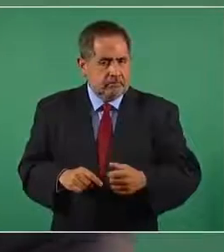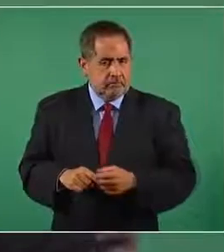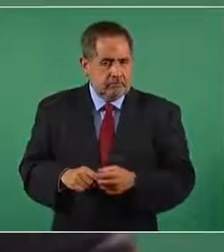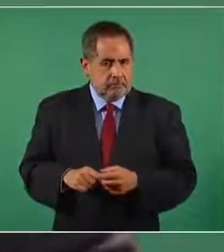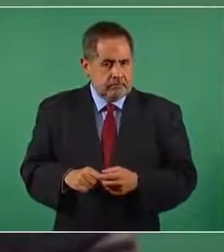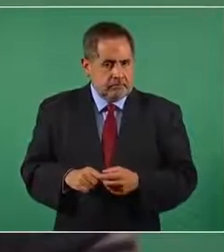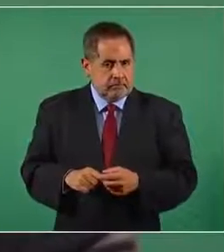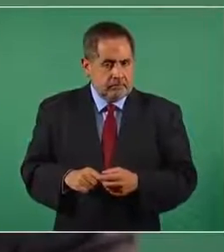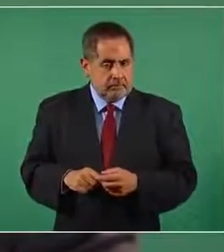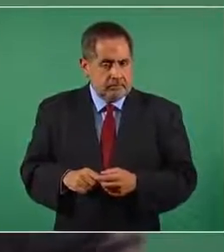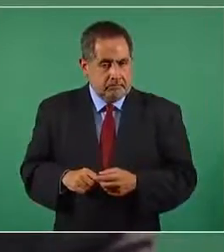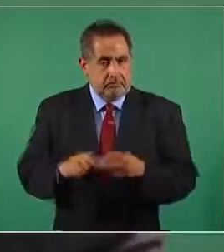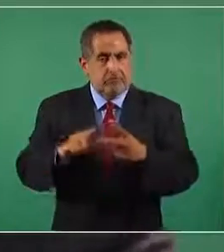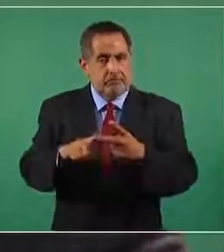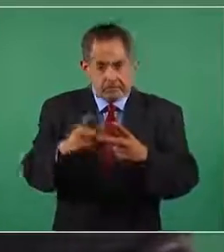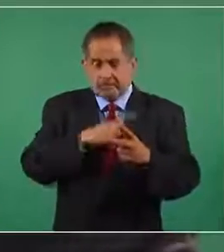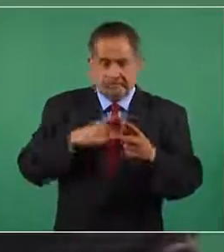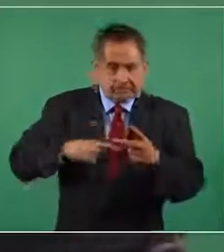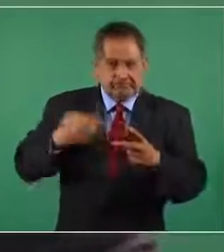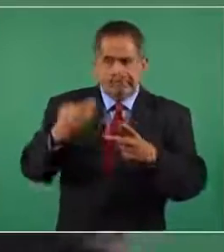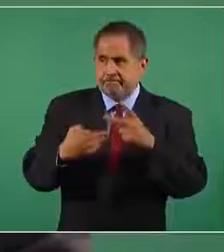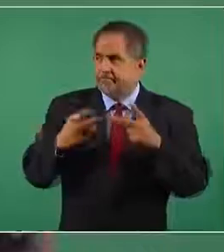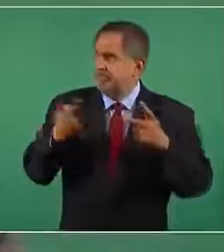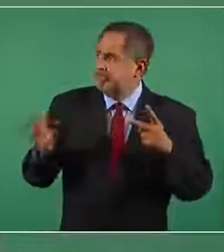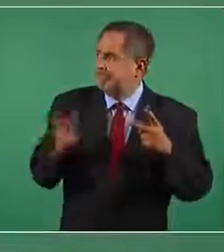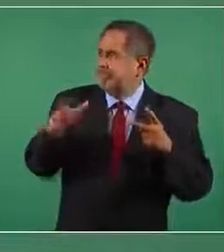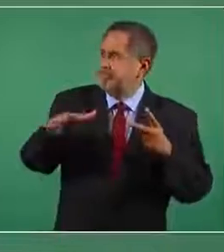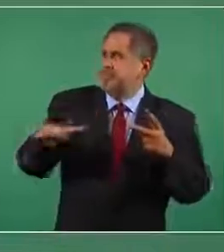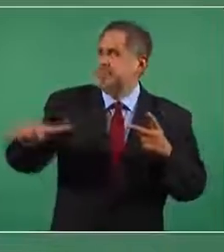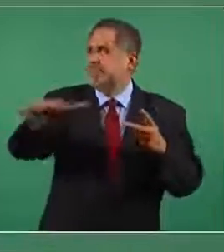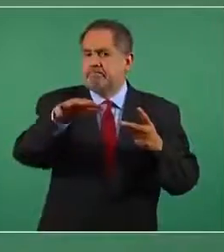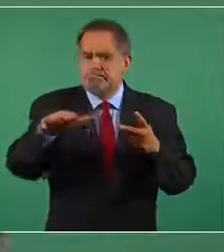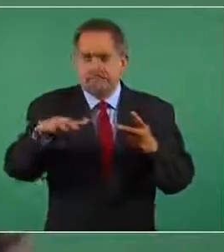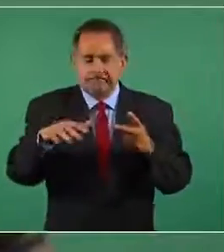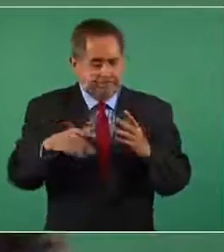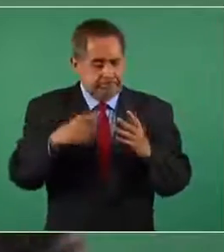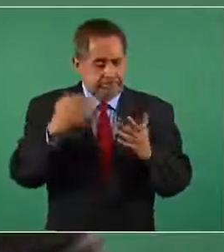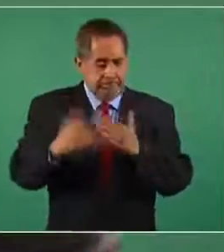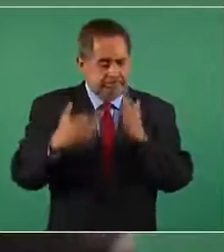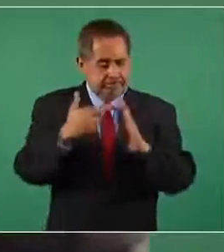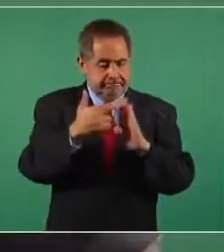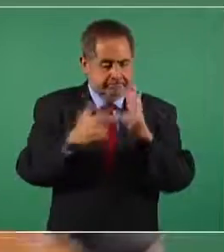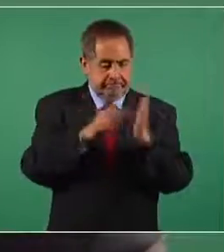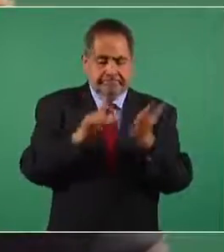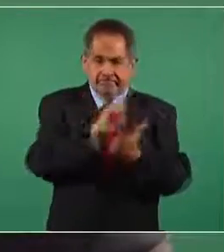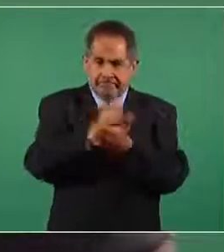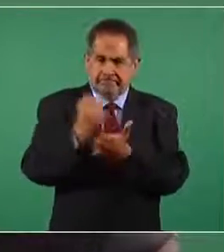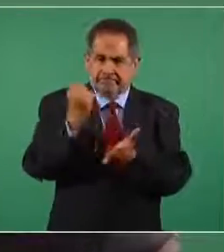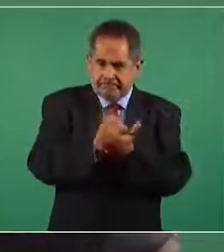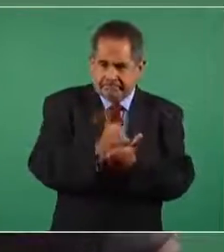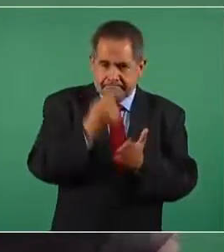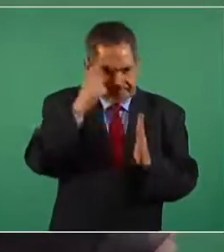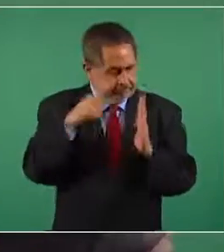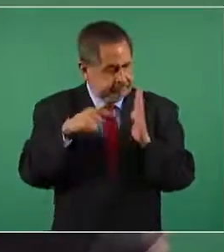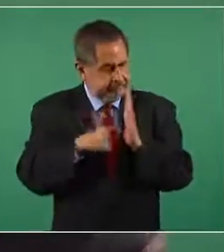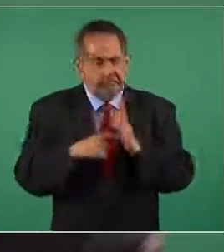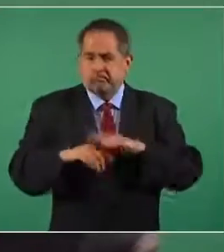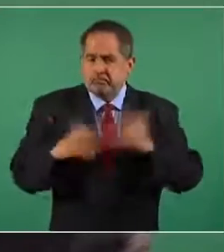de que hace falta la aprobación de esa ley para que